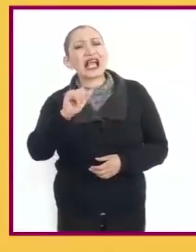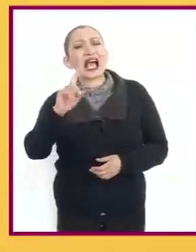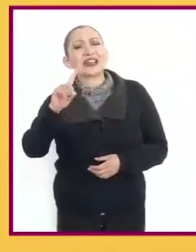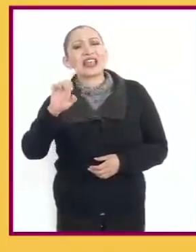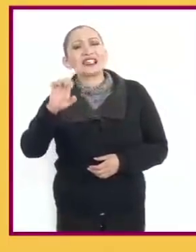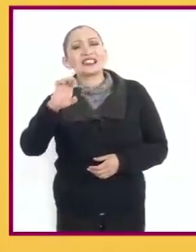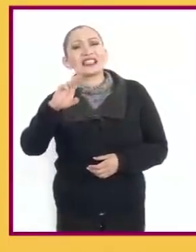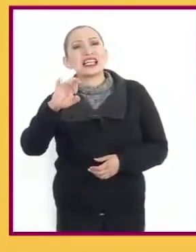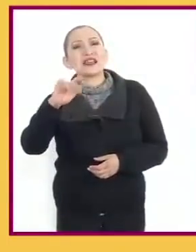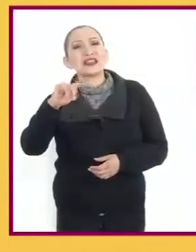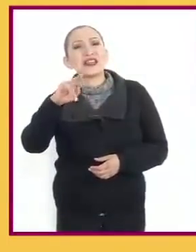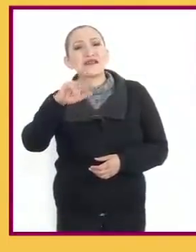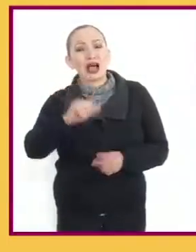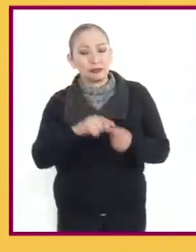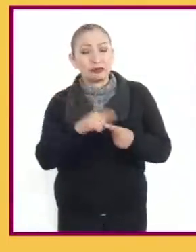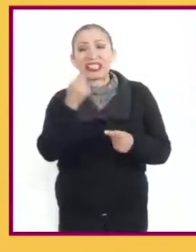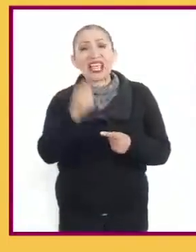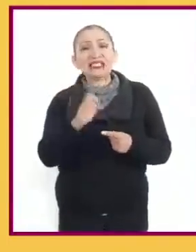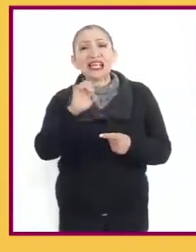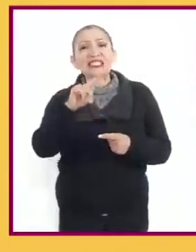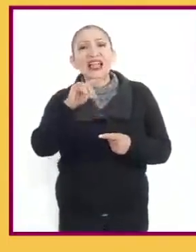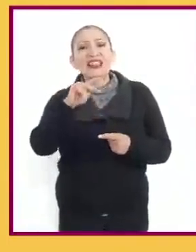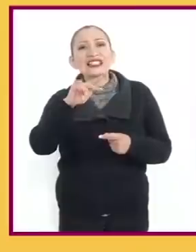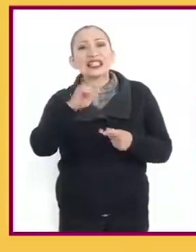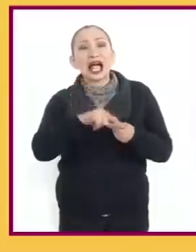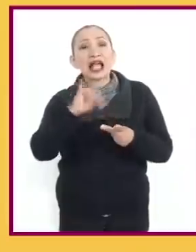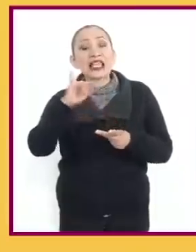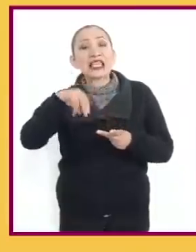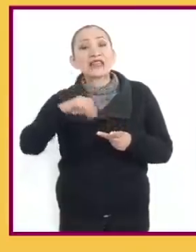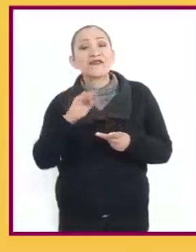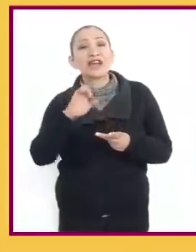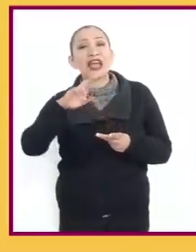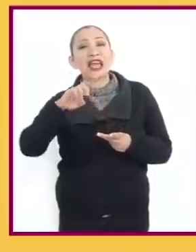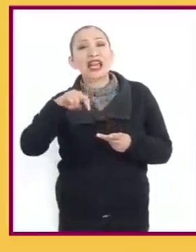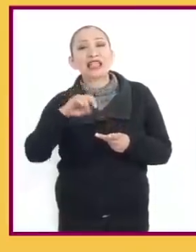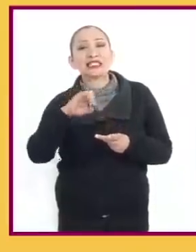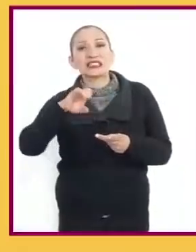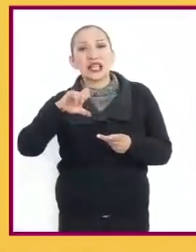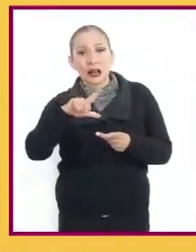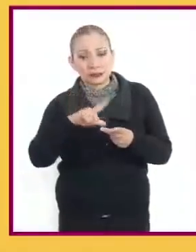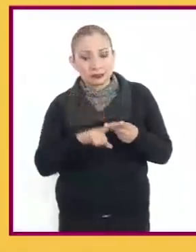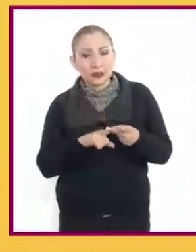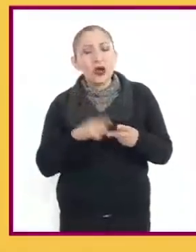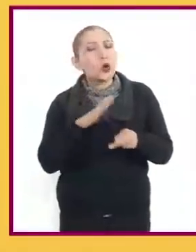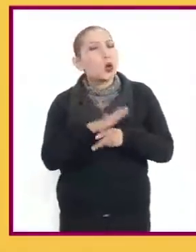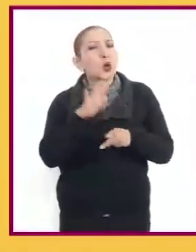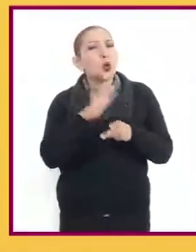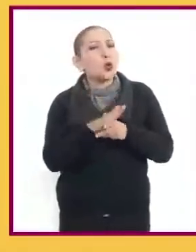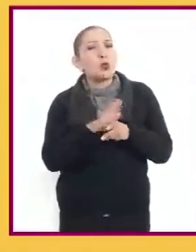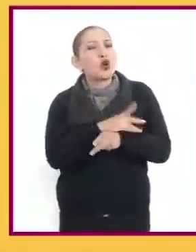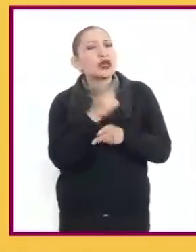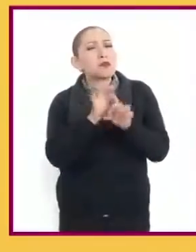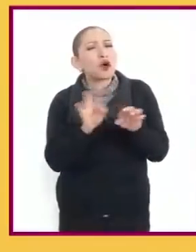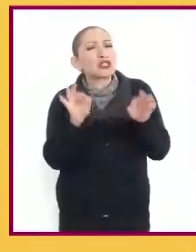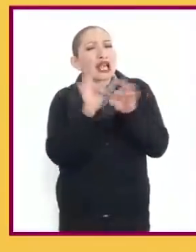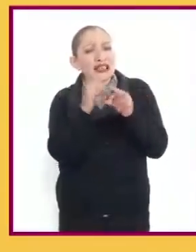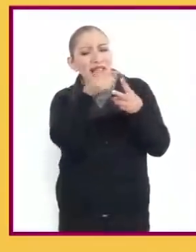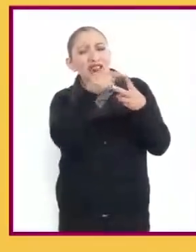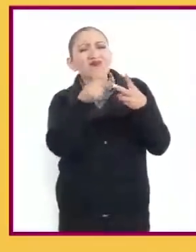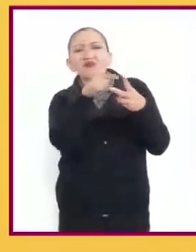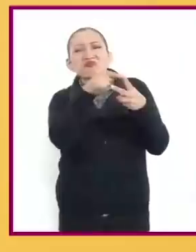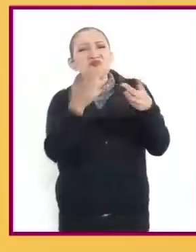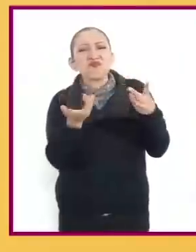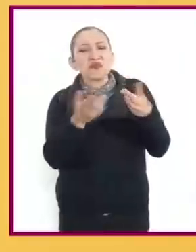descriptiva? ¿Qué es la estadística inferencial? ¿Cuál es la importancia de cada